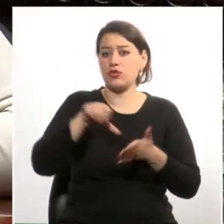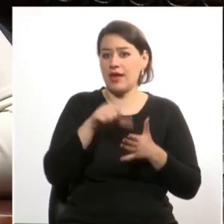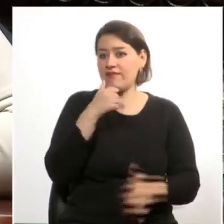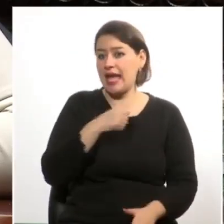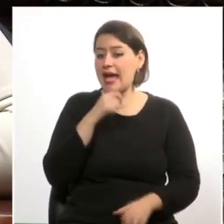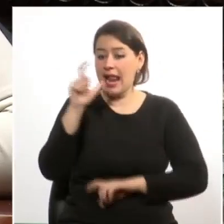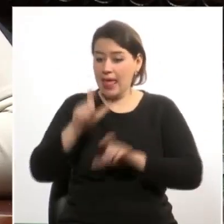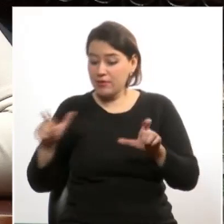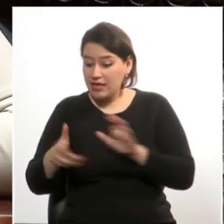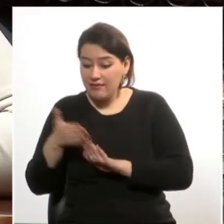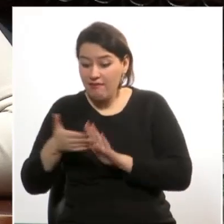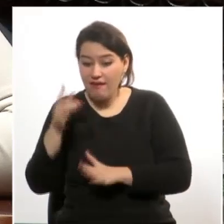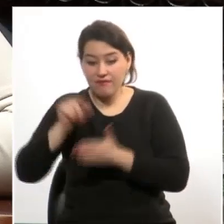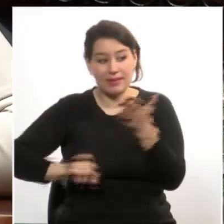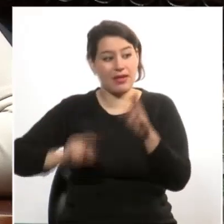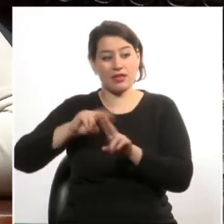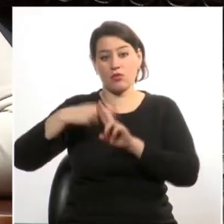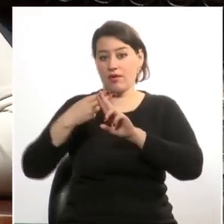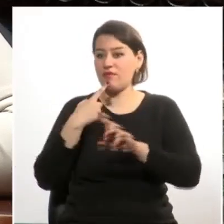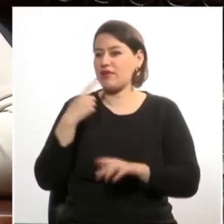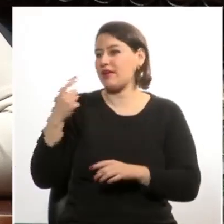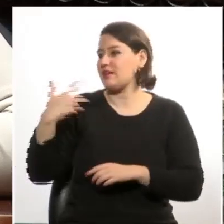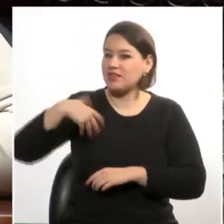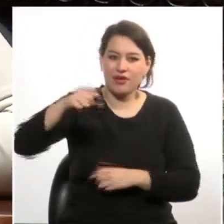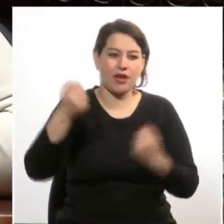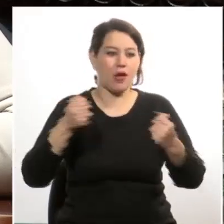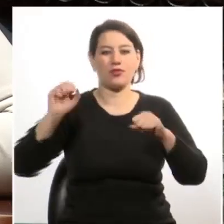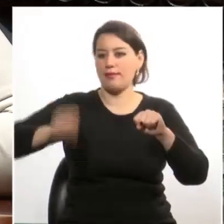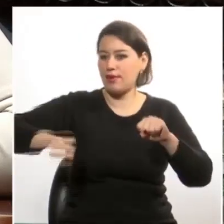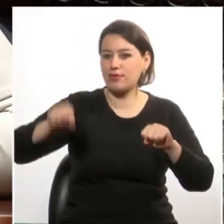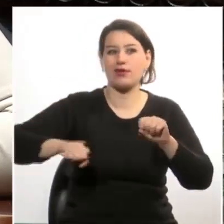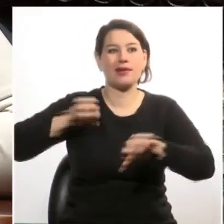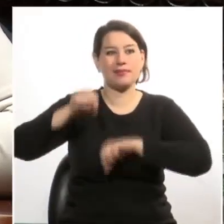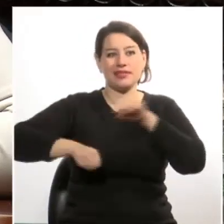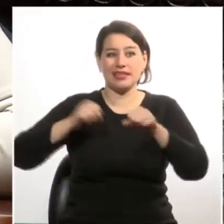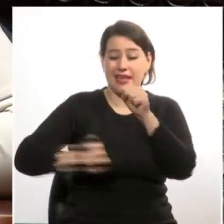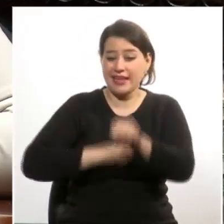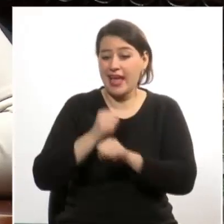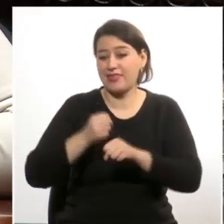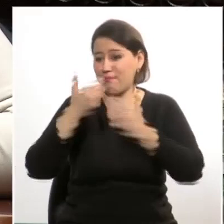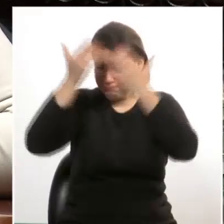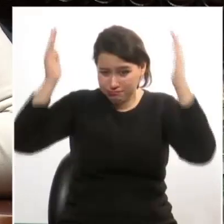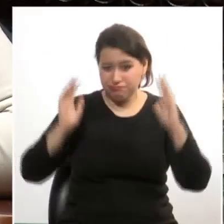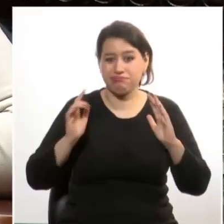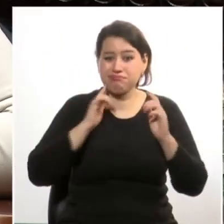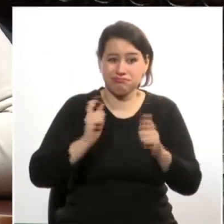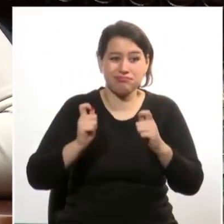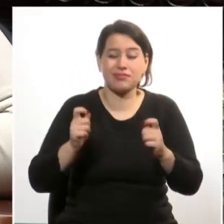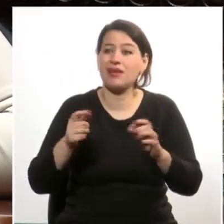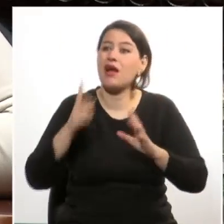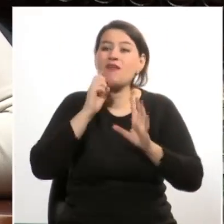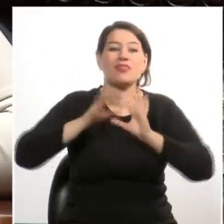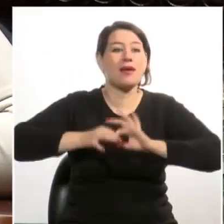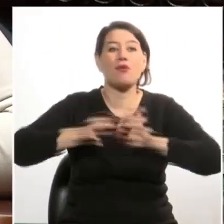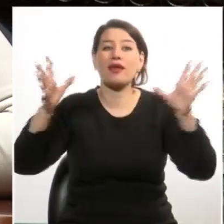iban a ratificar y que fueron trasladados en autos, en motos, en bicicleta y hasta en carros. Llevaron la democracia